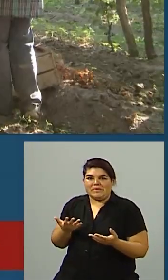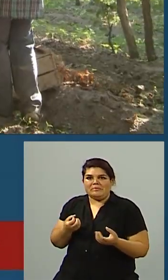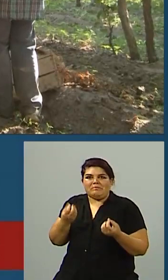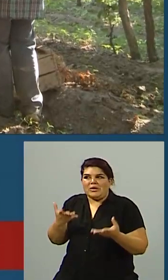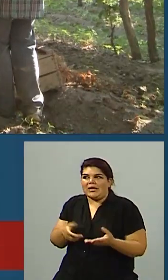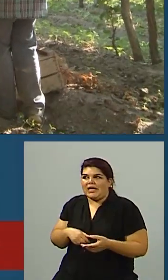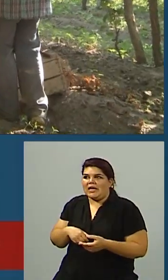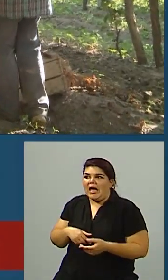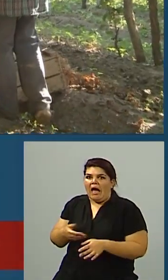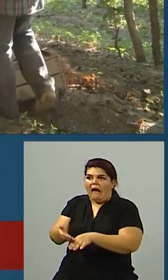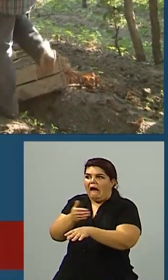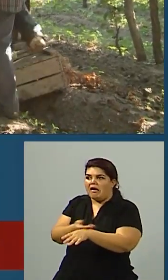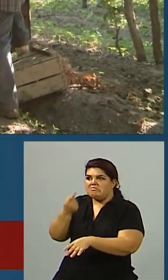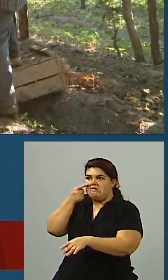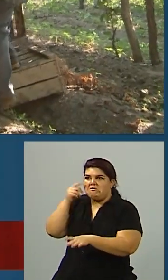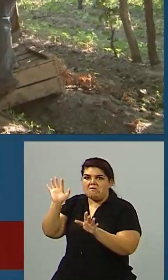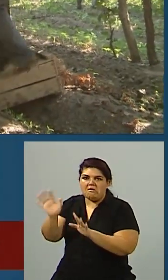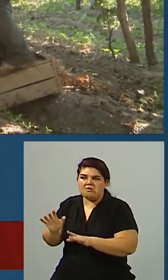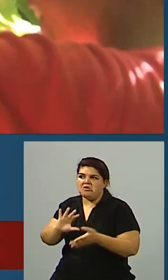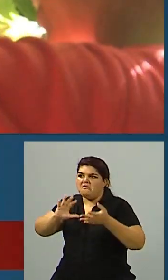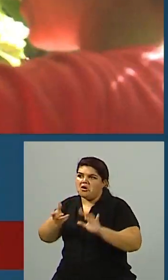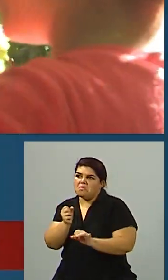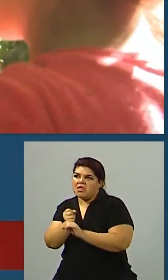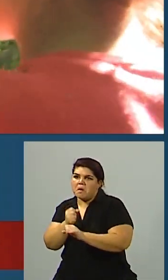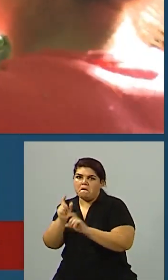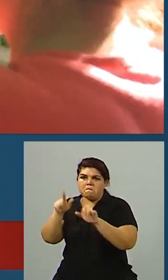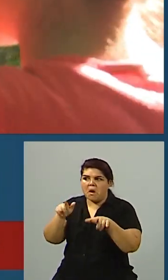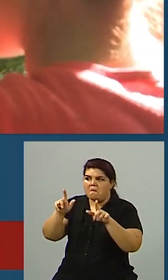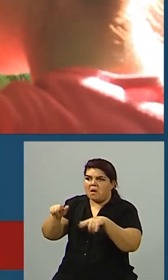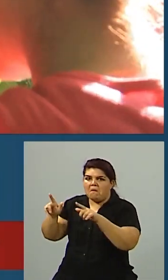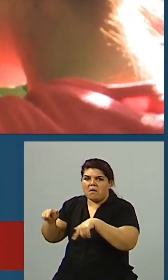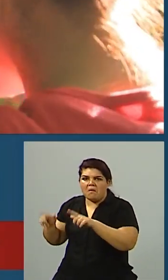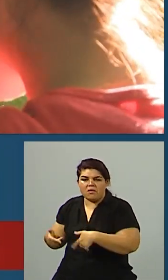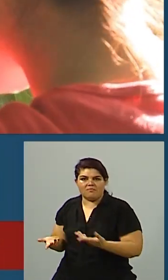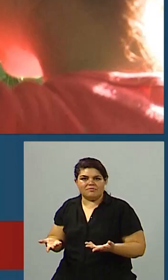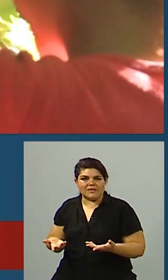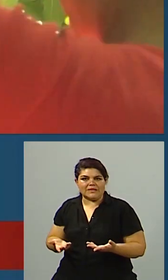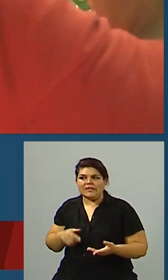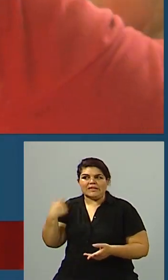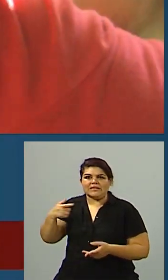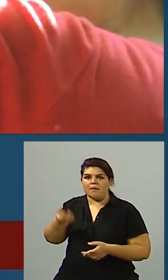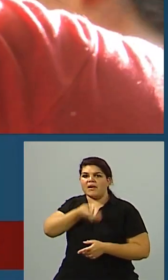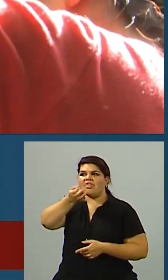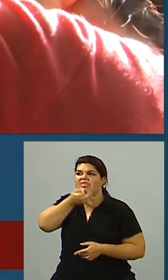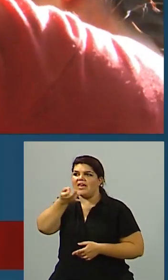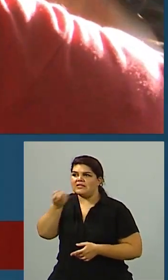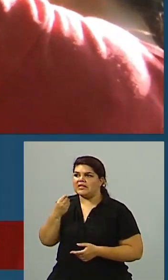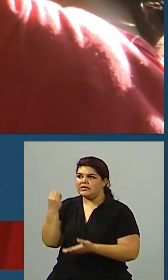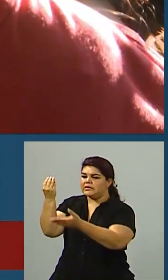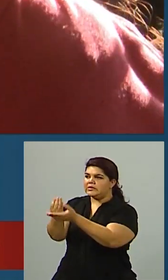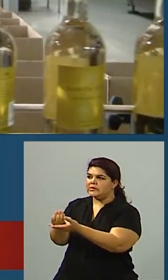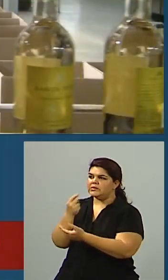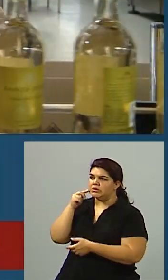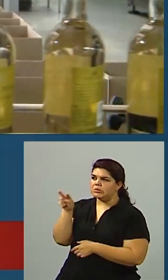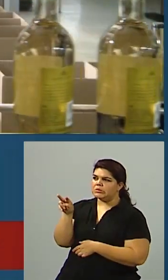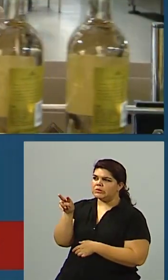se ve y además porque hay una sensación de que todo lo que se dice está en tela de juicio. Hace poco alguien